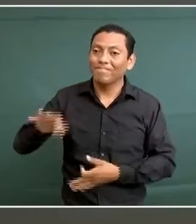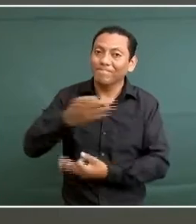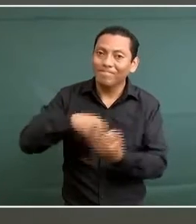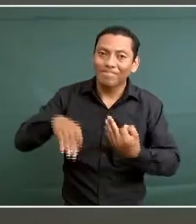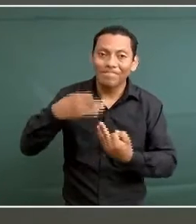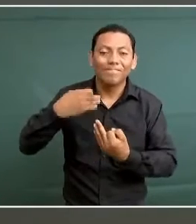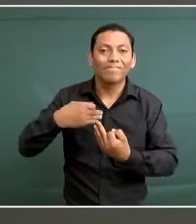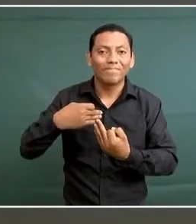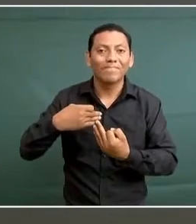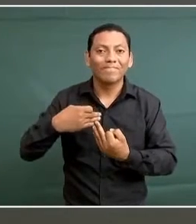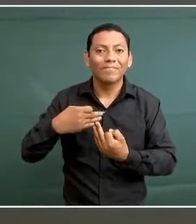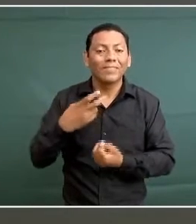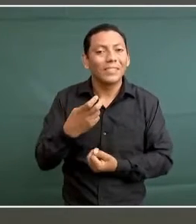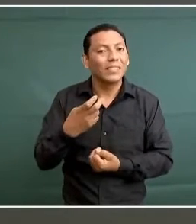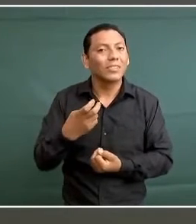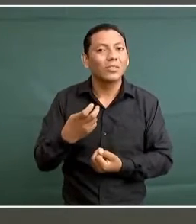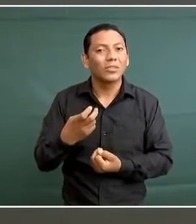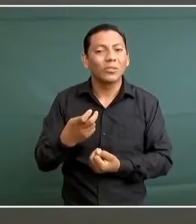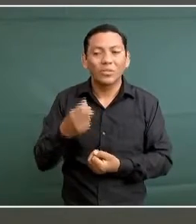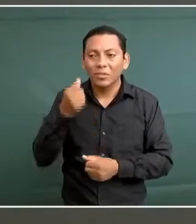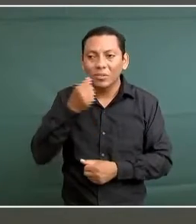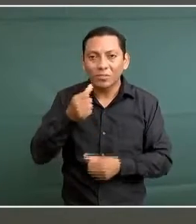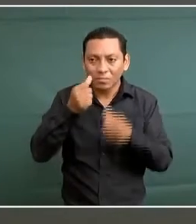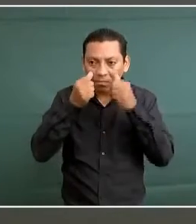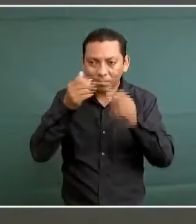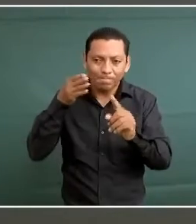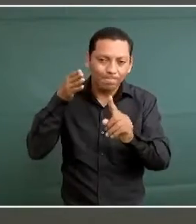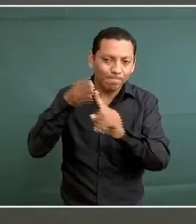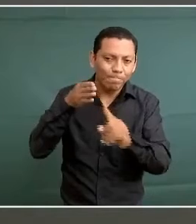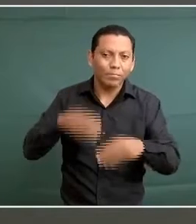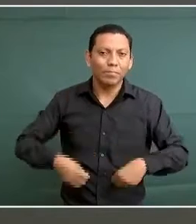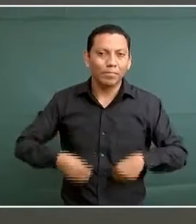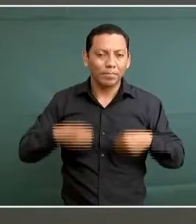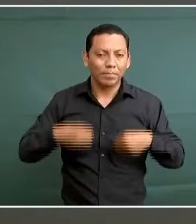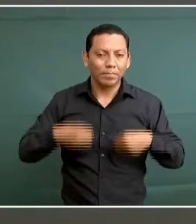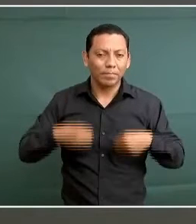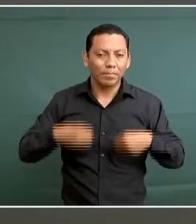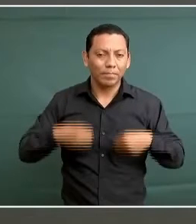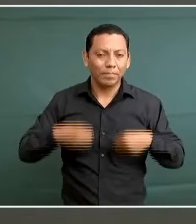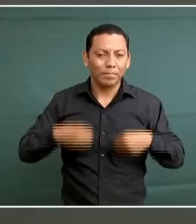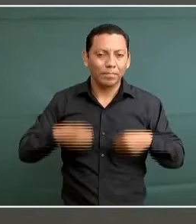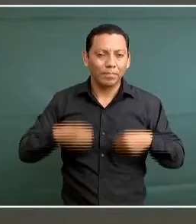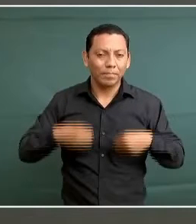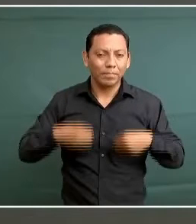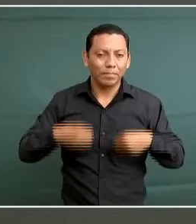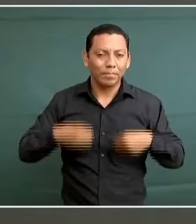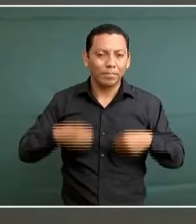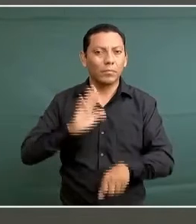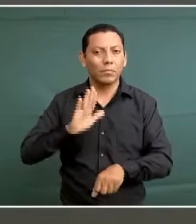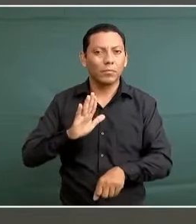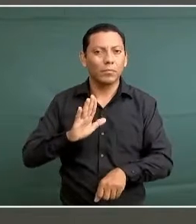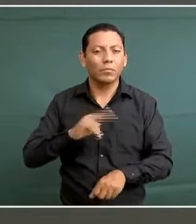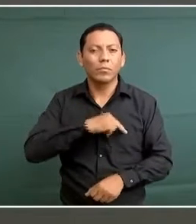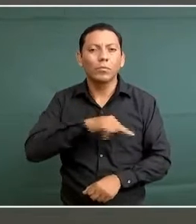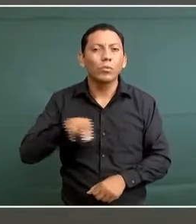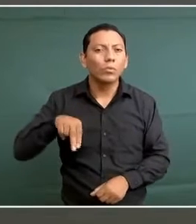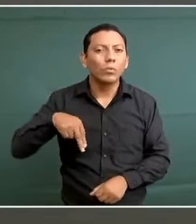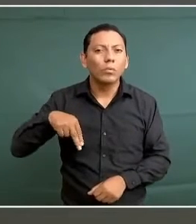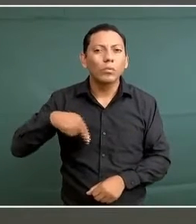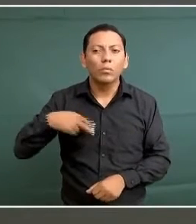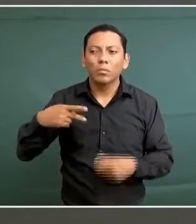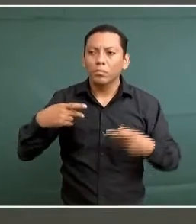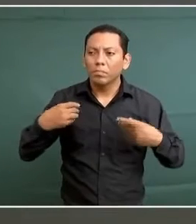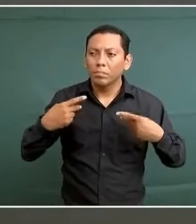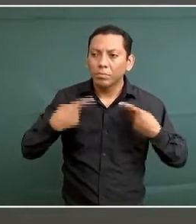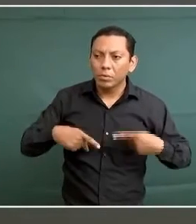que se pone en el centro entonces nosotros no vamos a poner en riesgo la